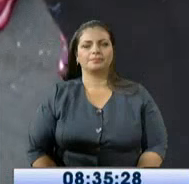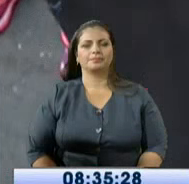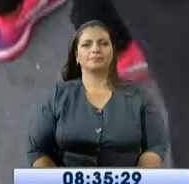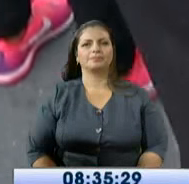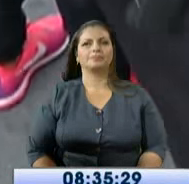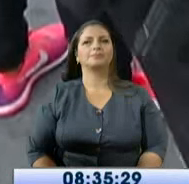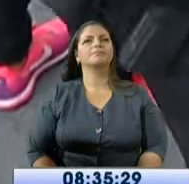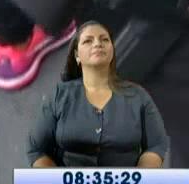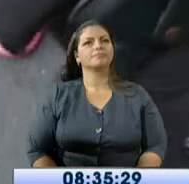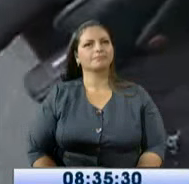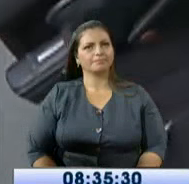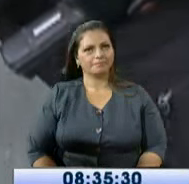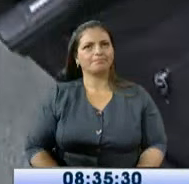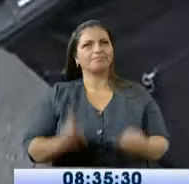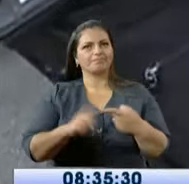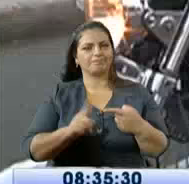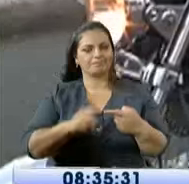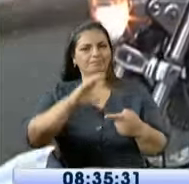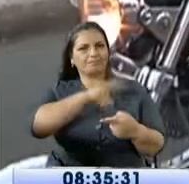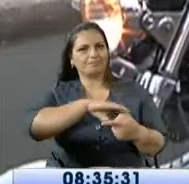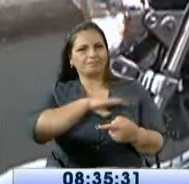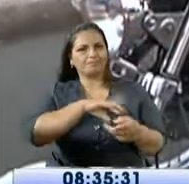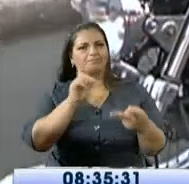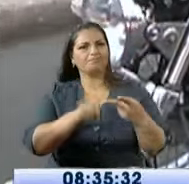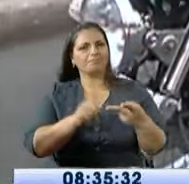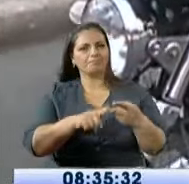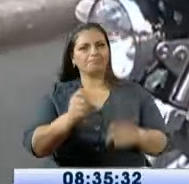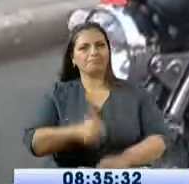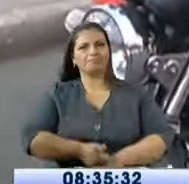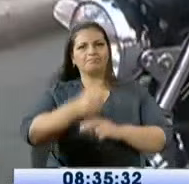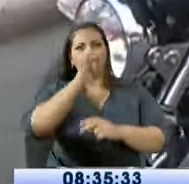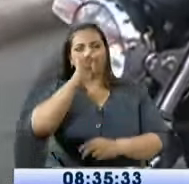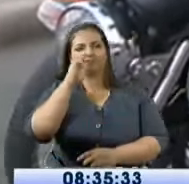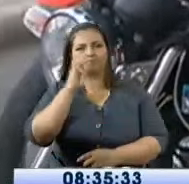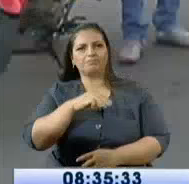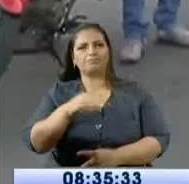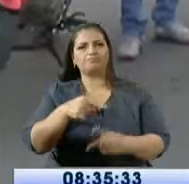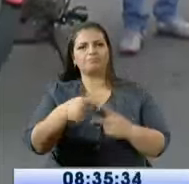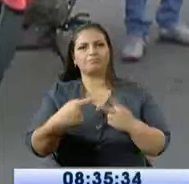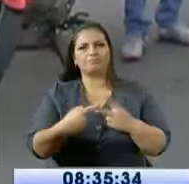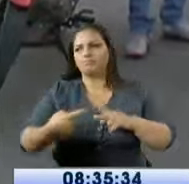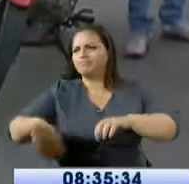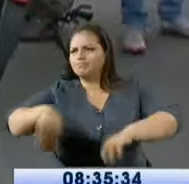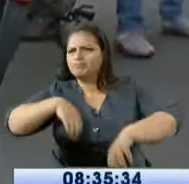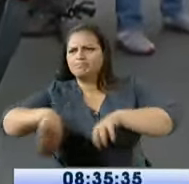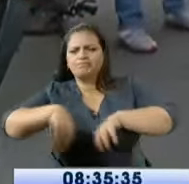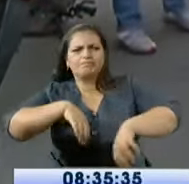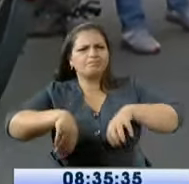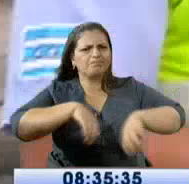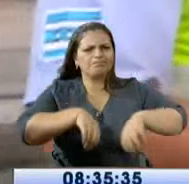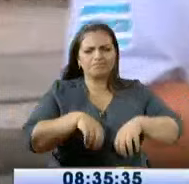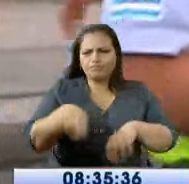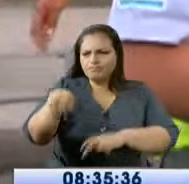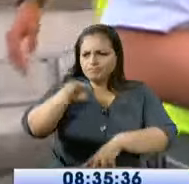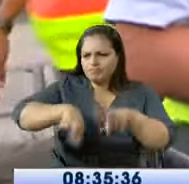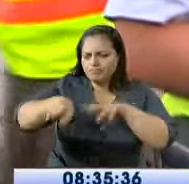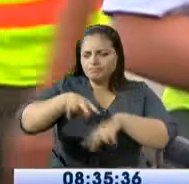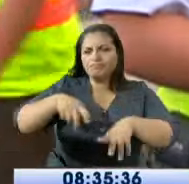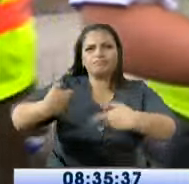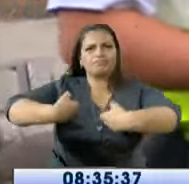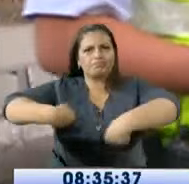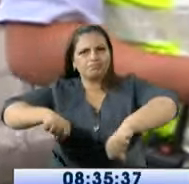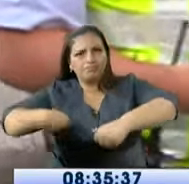Fue un trabajo en conjunto entre la policía y la ATM con la finalidad de revisar a los conductores de motocicletas y otros vehículos.